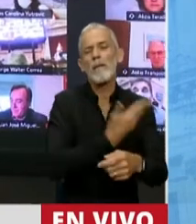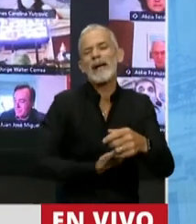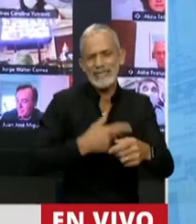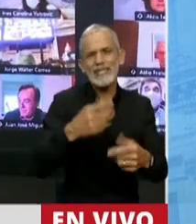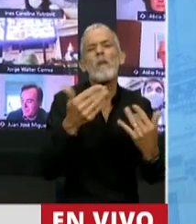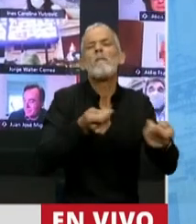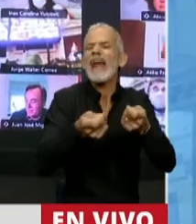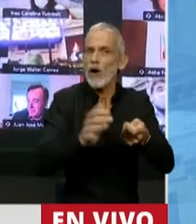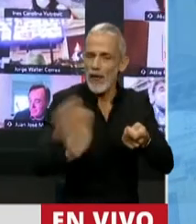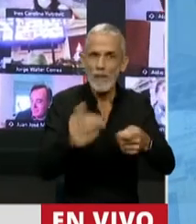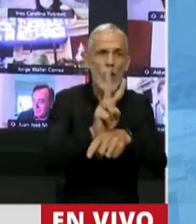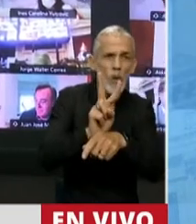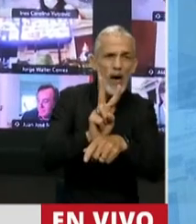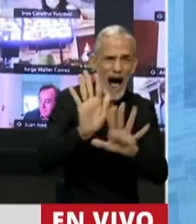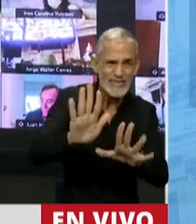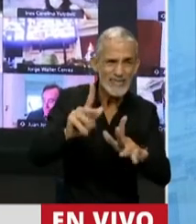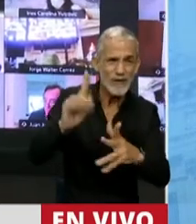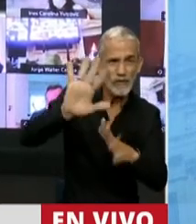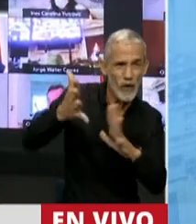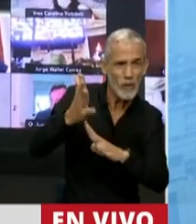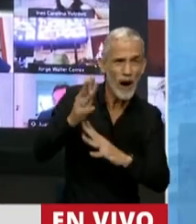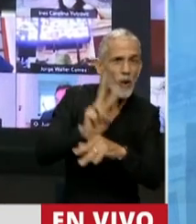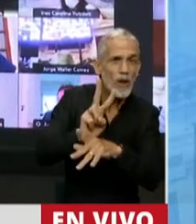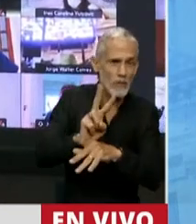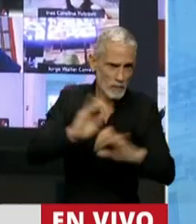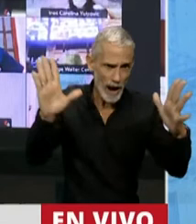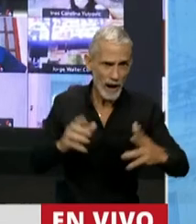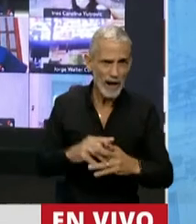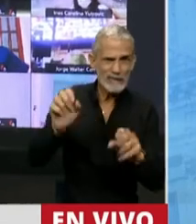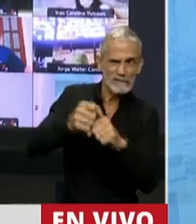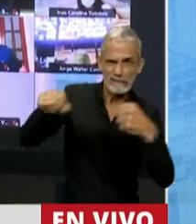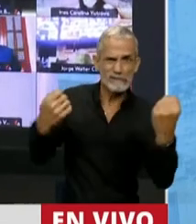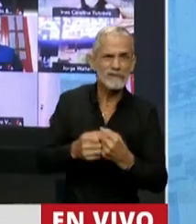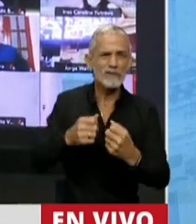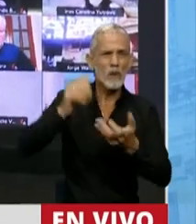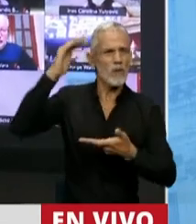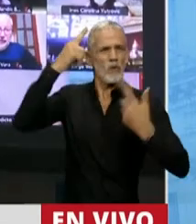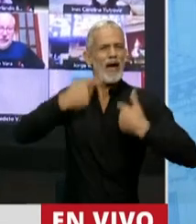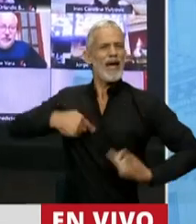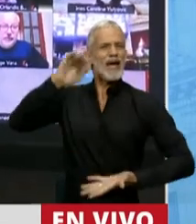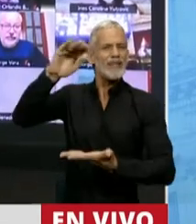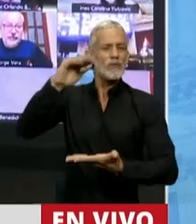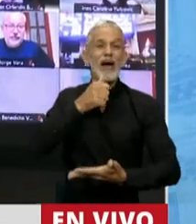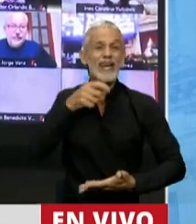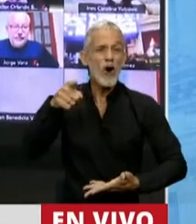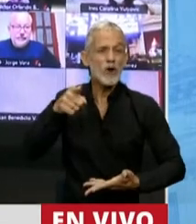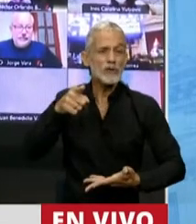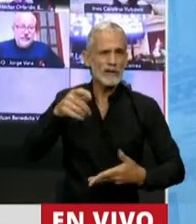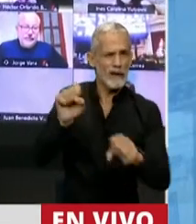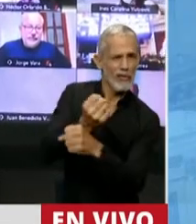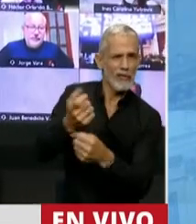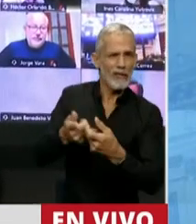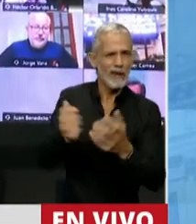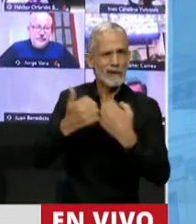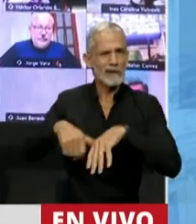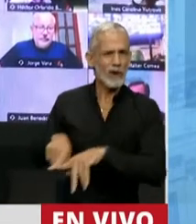hacen cuidando los símbolos patrios no sólo como el gusto de hipólito yrigoyen sino como el cuidado